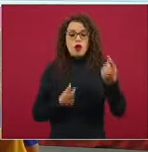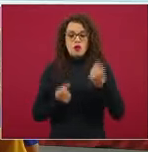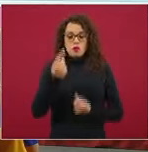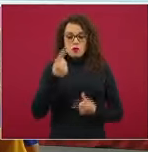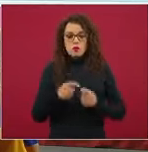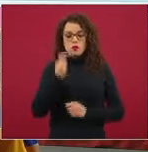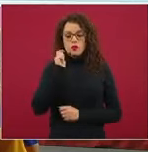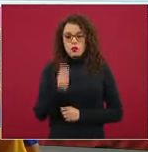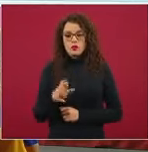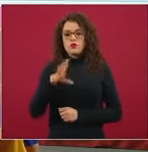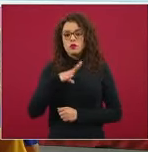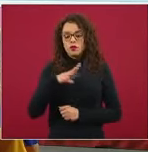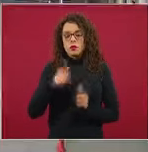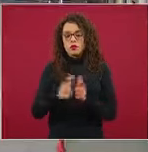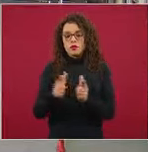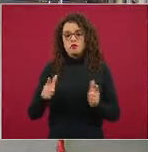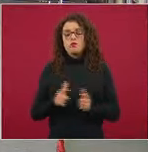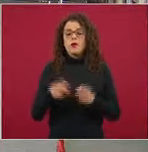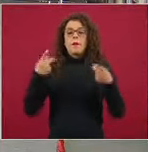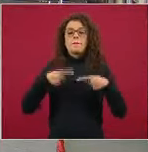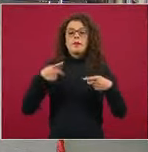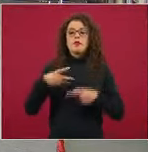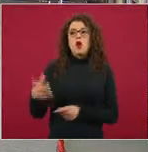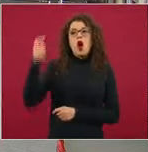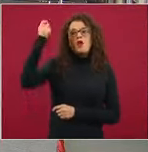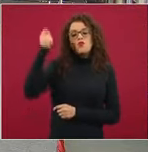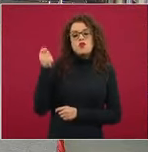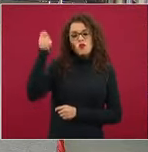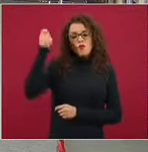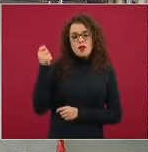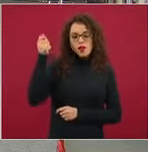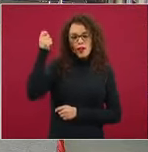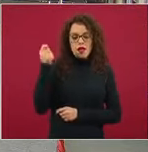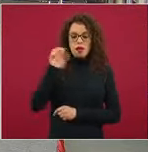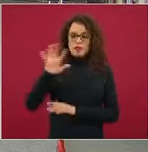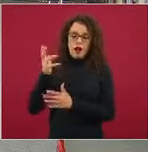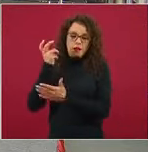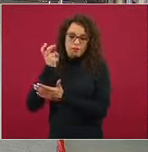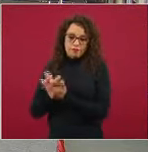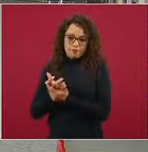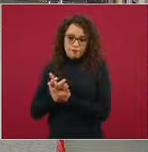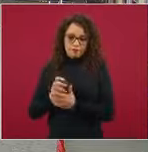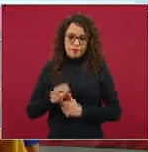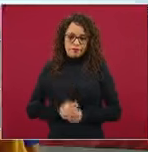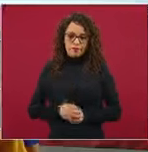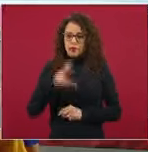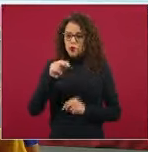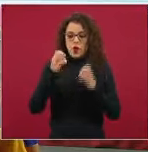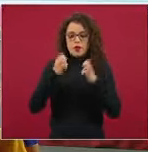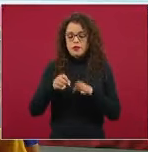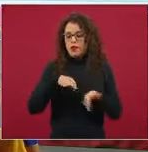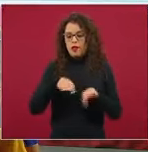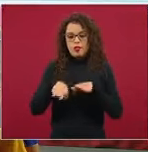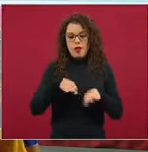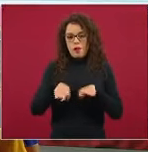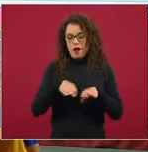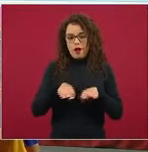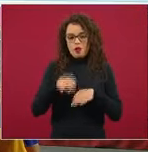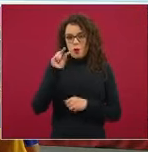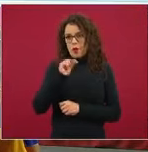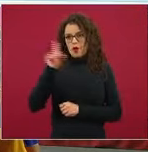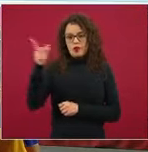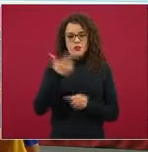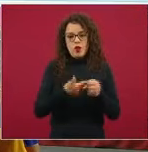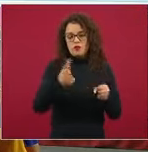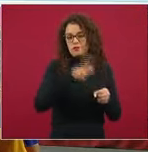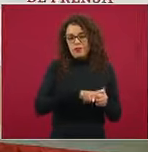ya al grupo de personas jubiladas o que se encontraban ya, lógicamente, no ejerciendo su actividad profesional. Por lo